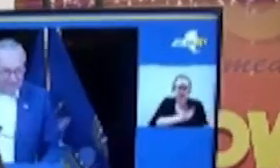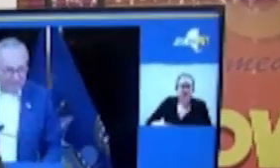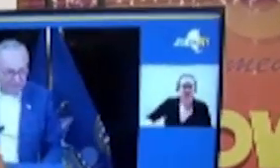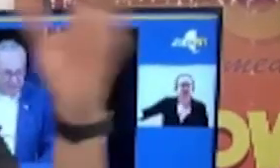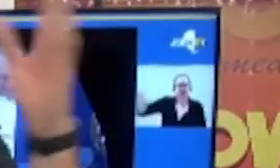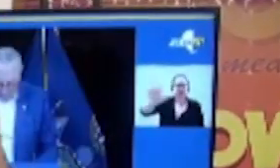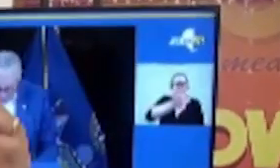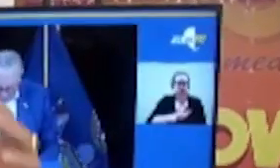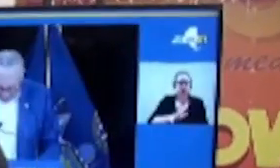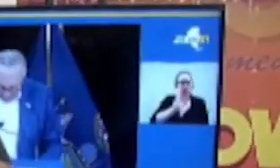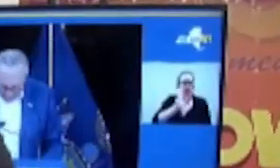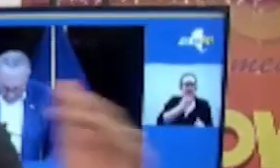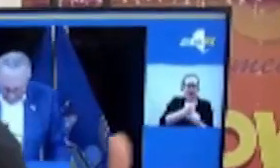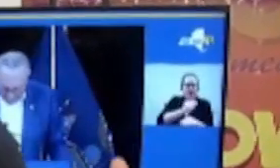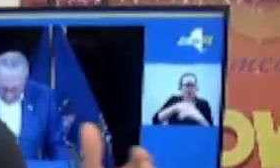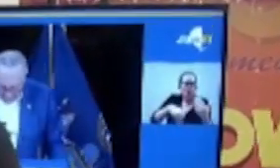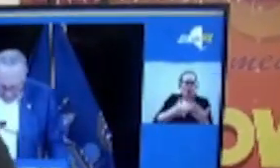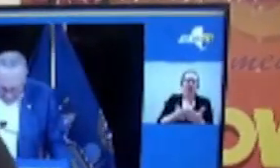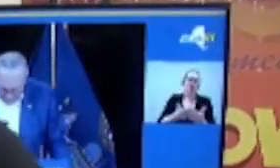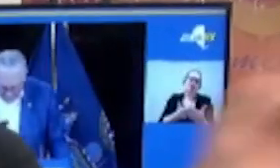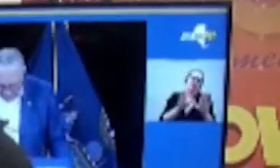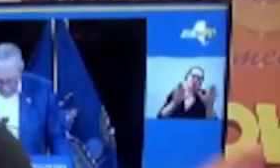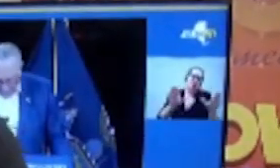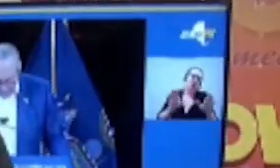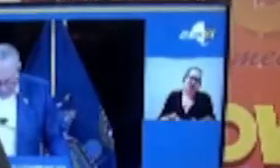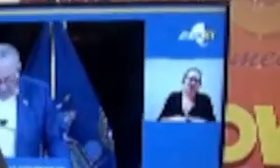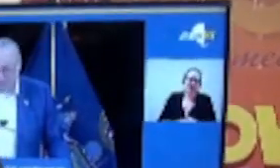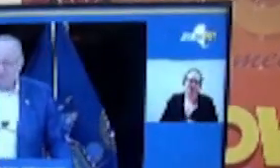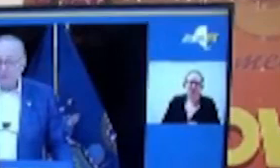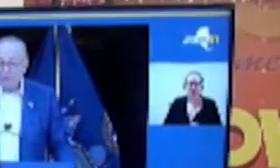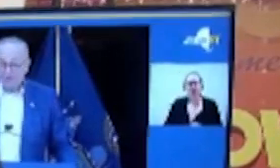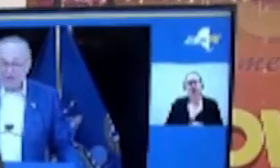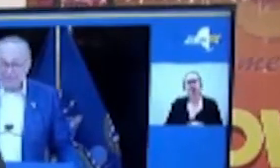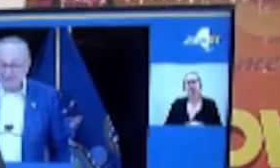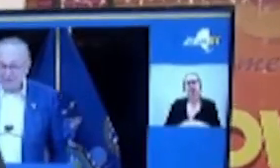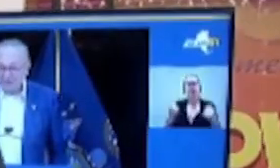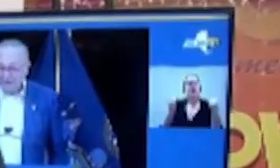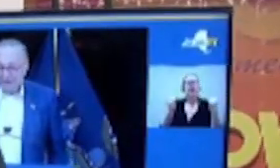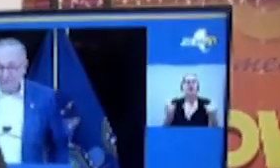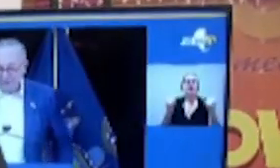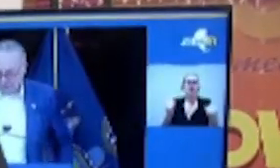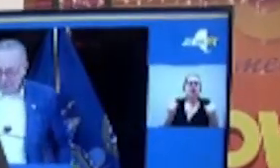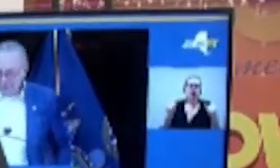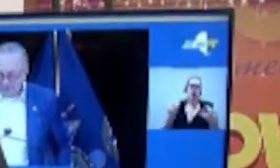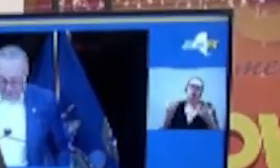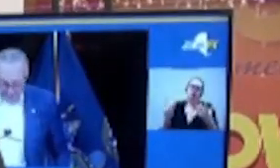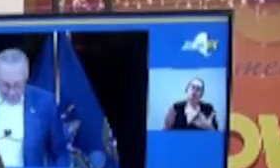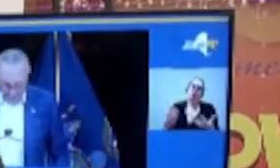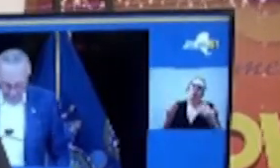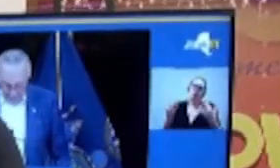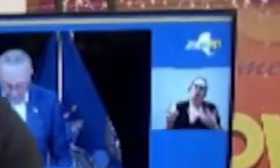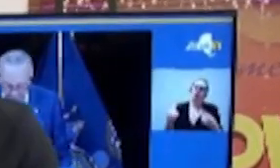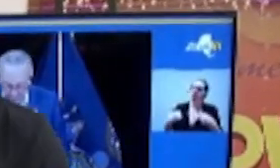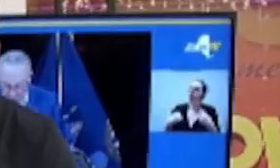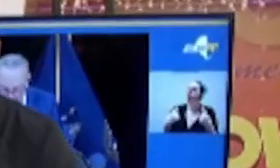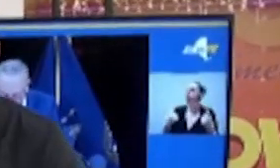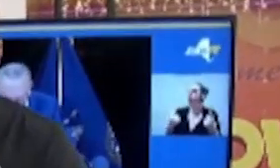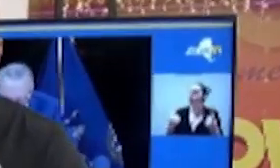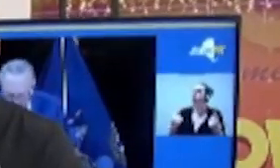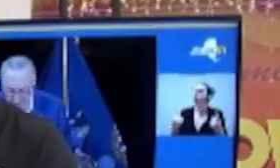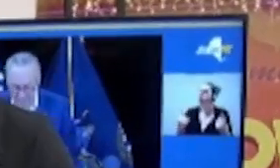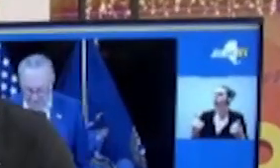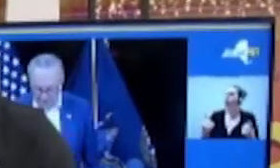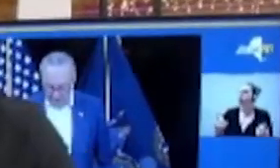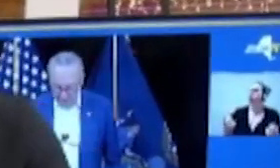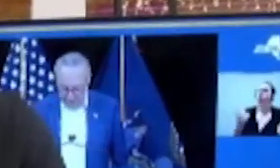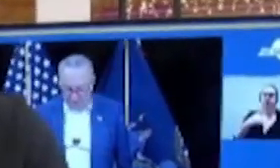a disminuir de 1 hora 10 minutos a 15 o 20 minutos el traslado de un punto hacia otro desde esa localidad. Así es, Julio. Les agradezco mucho